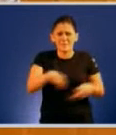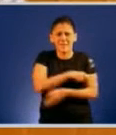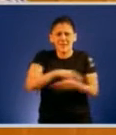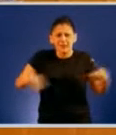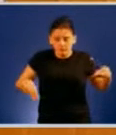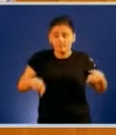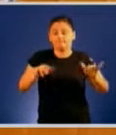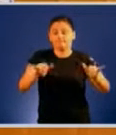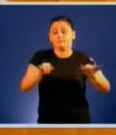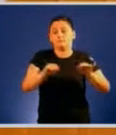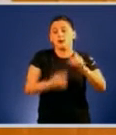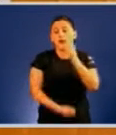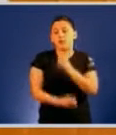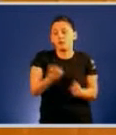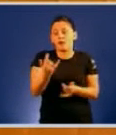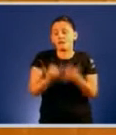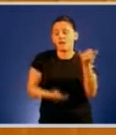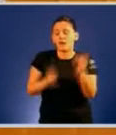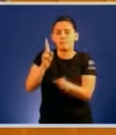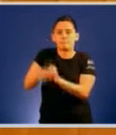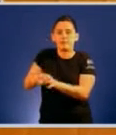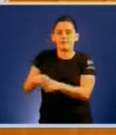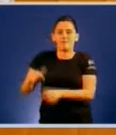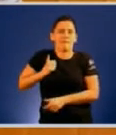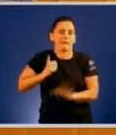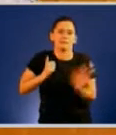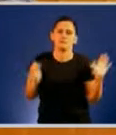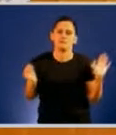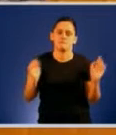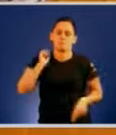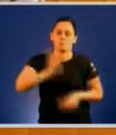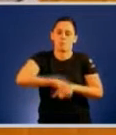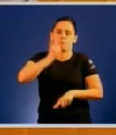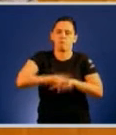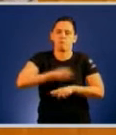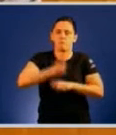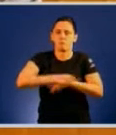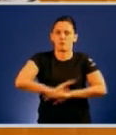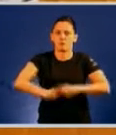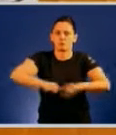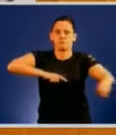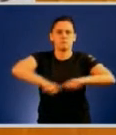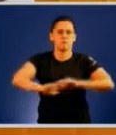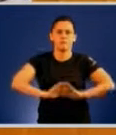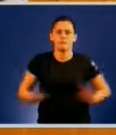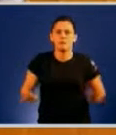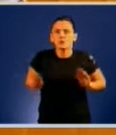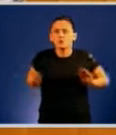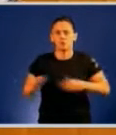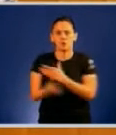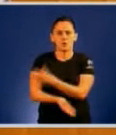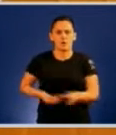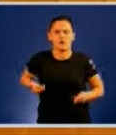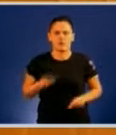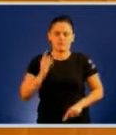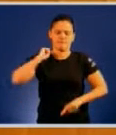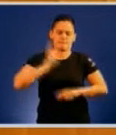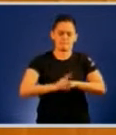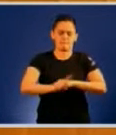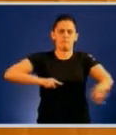deciden participar ao final do que é unha farsa de imposicións. Que vostedes é como están gobernando, impoñendo e practicando a